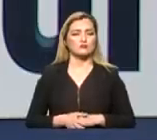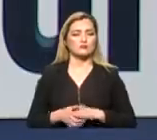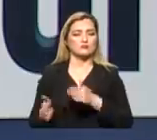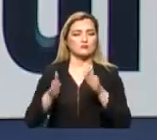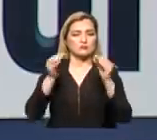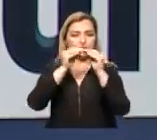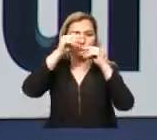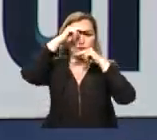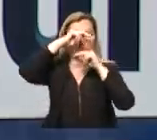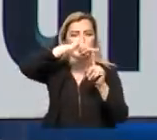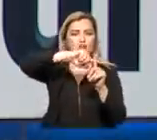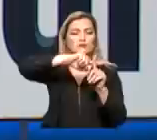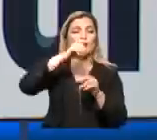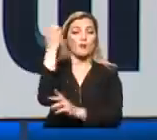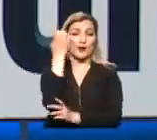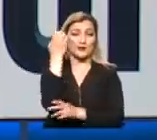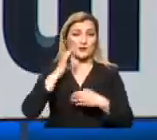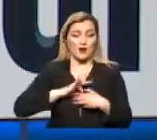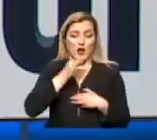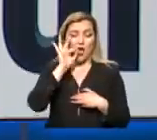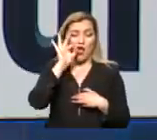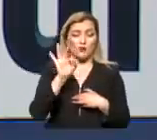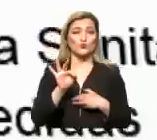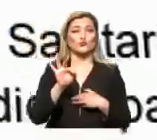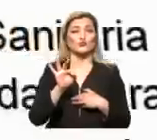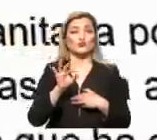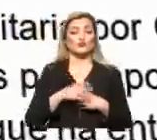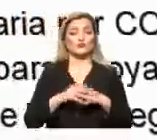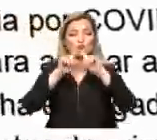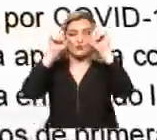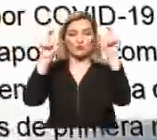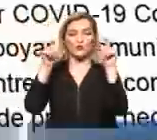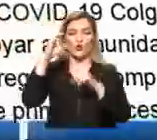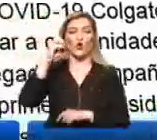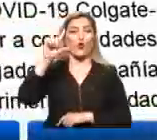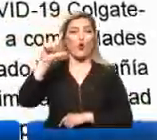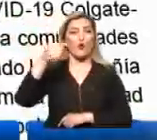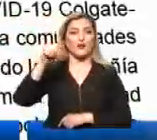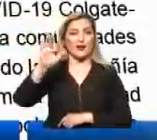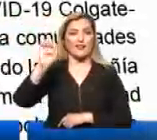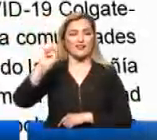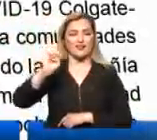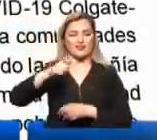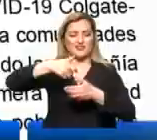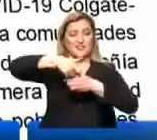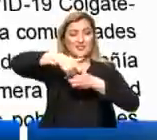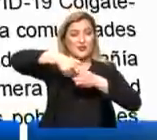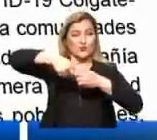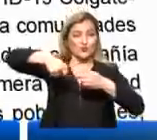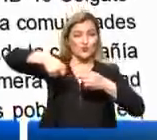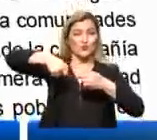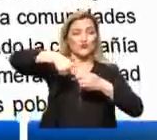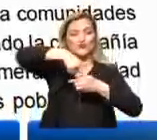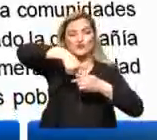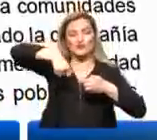Y más noticias positivas. Ante la emergencia sanitaria por el COVID-19, la compañía Colgate Palmolive ha venido realizando un conjunto de